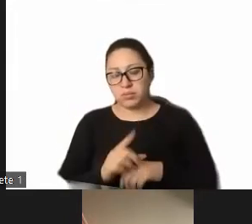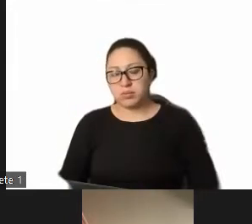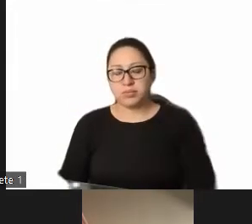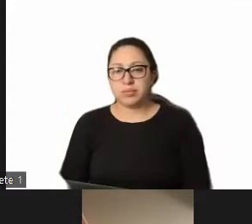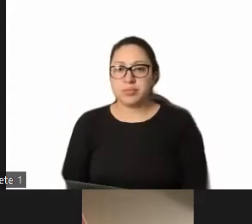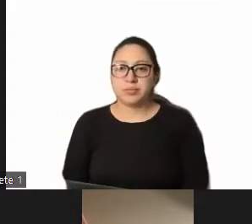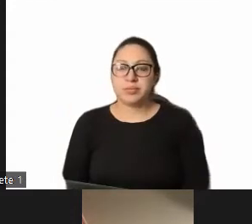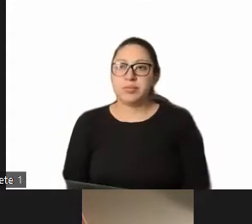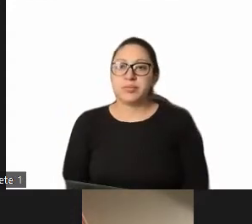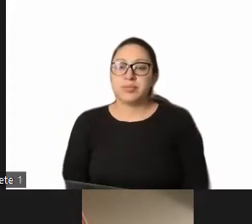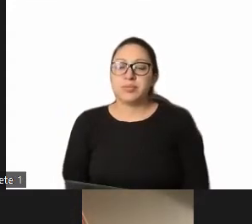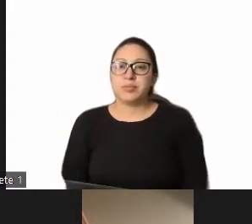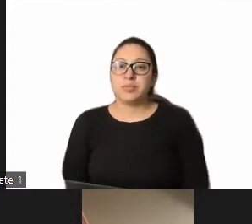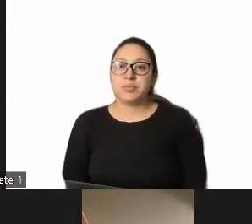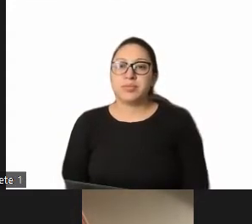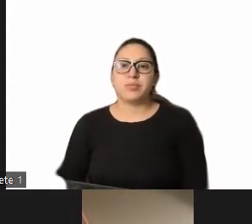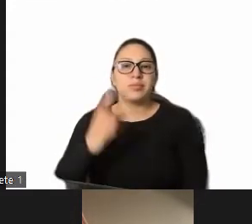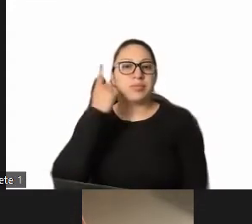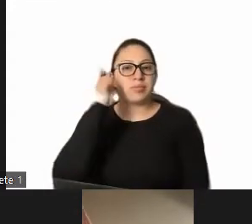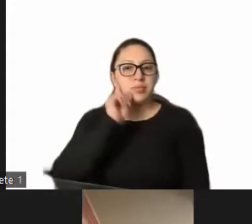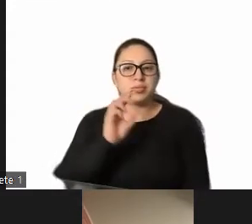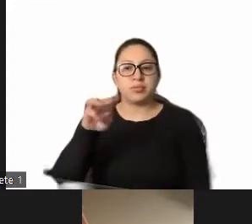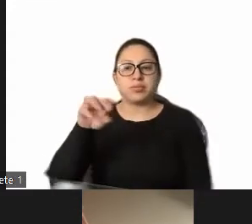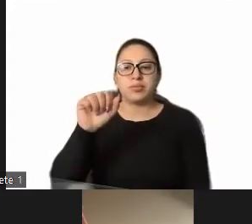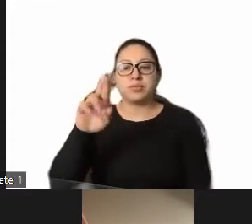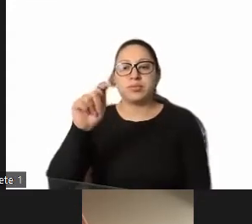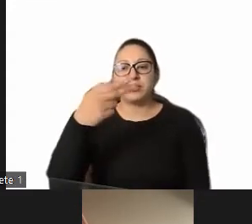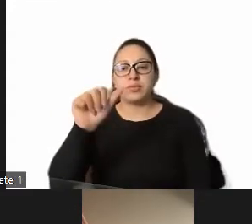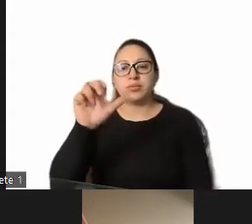Gracias, diputada. Diputada Marta Soledad Ávila Ventura.